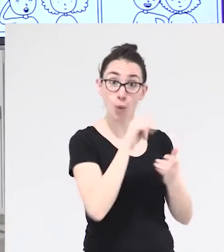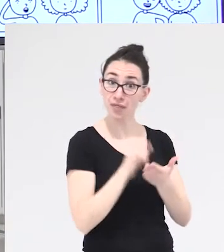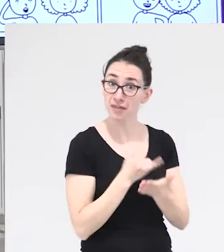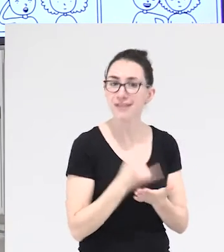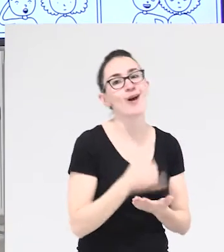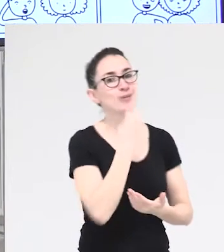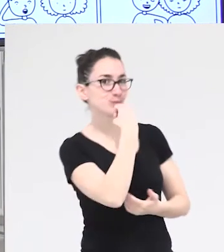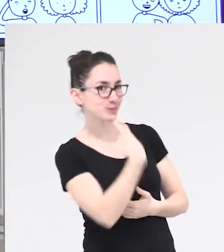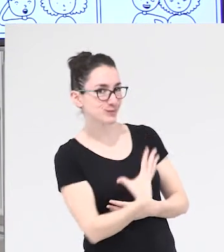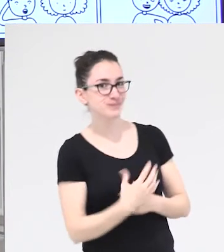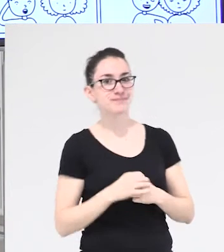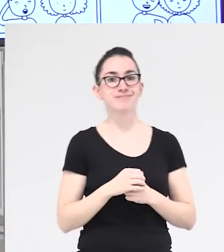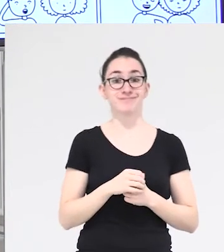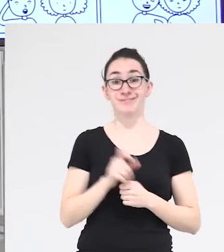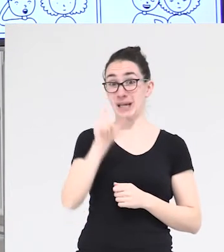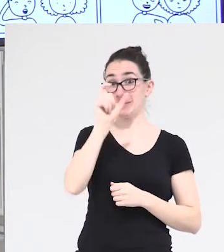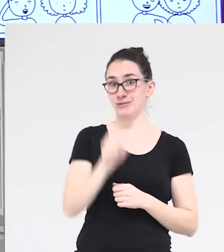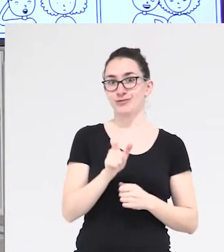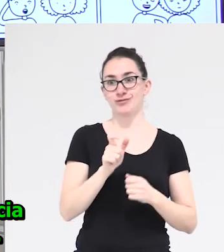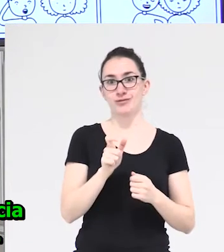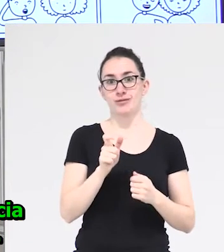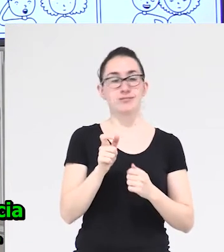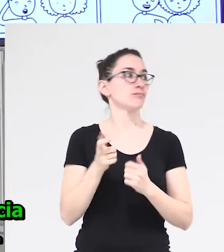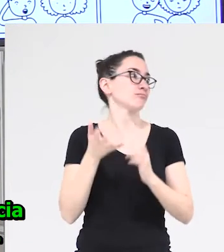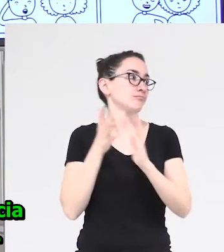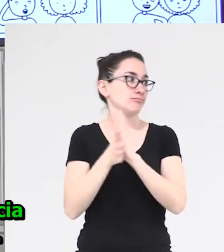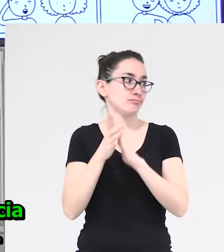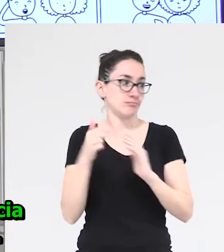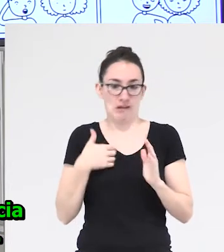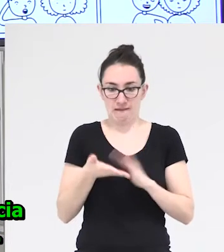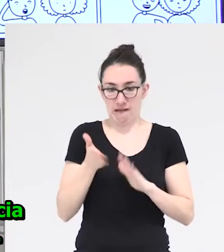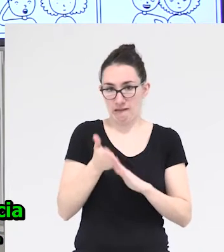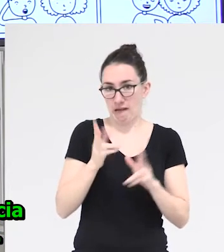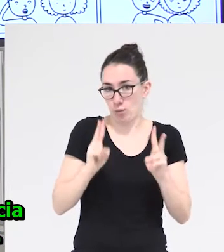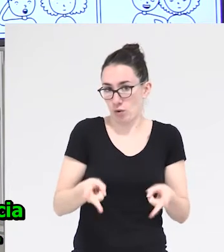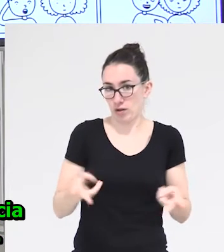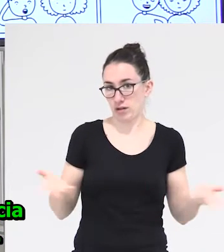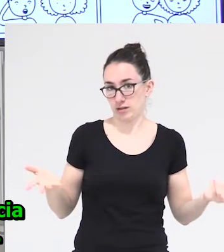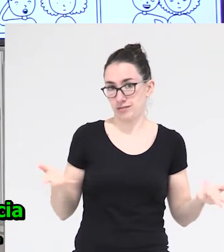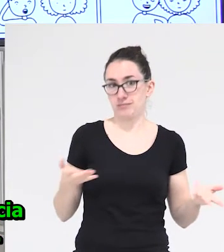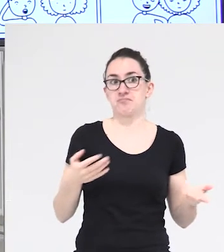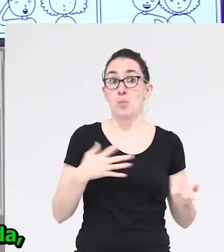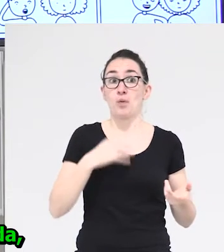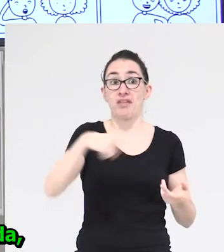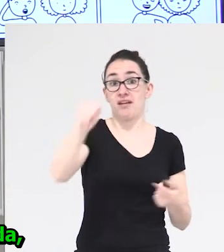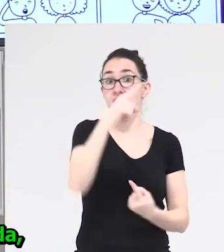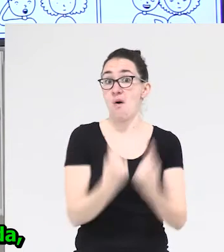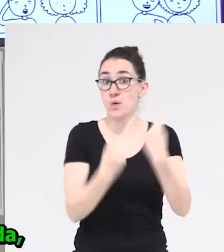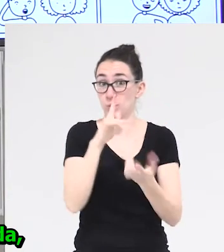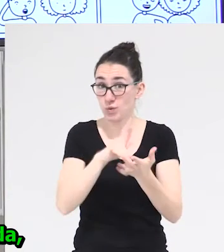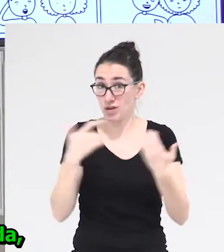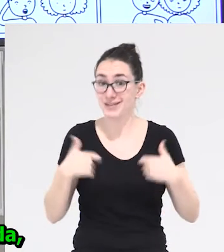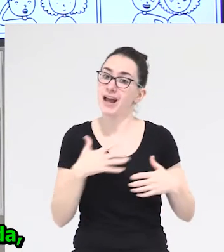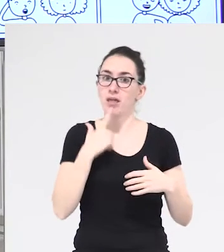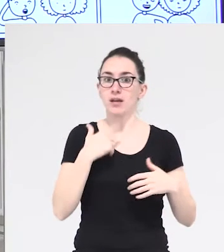esta persona le habla de que se está muriendo. Esto es algo que me imagino una experiencia que unas cuantas habrán tenido, ¿no? O sea, de repente estar